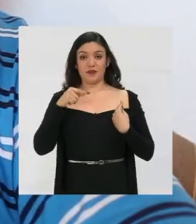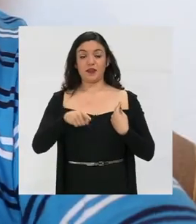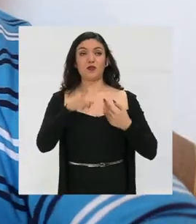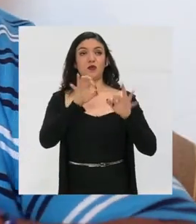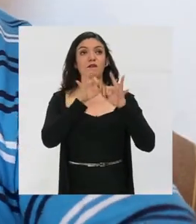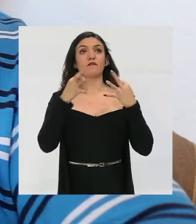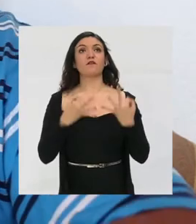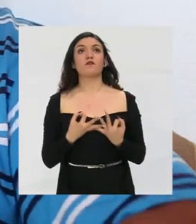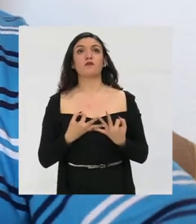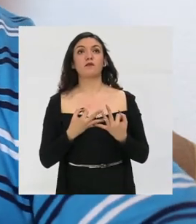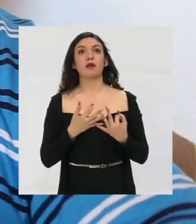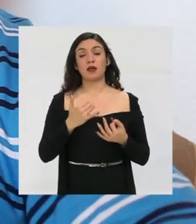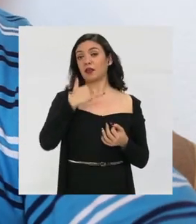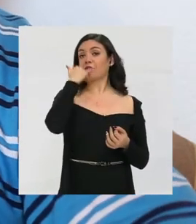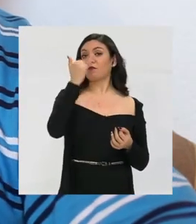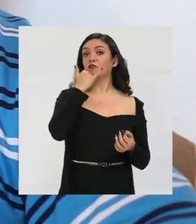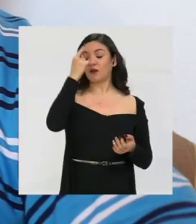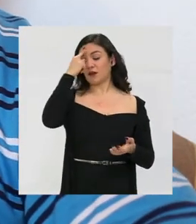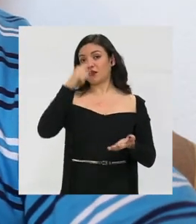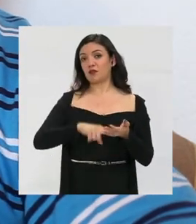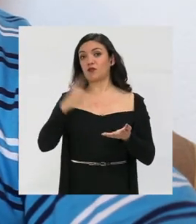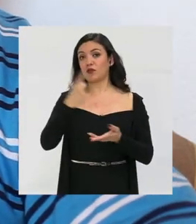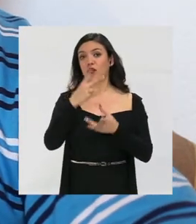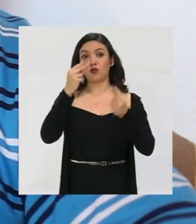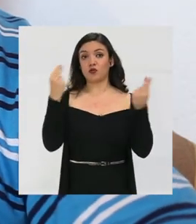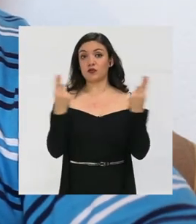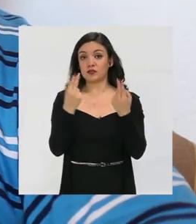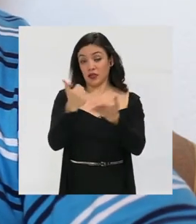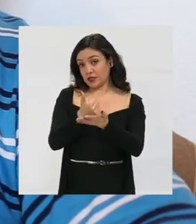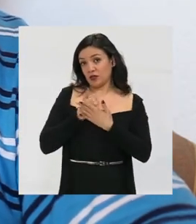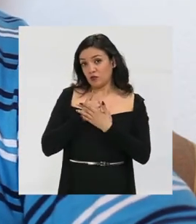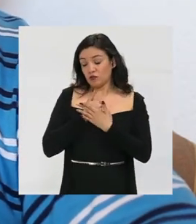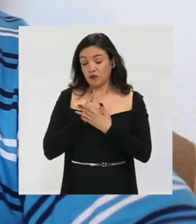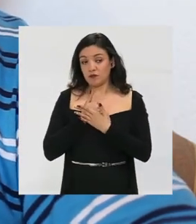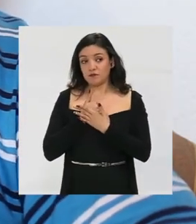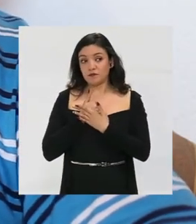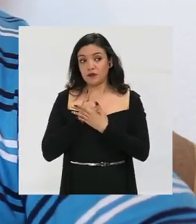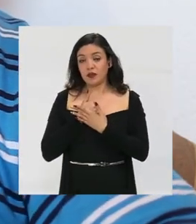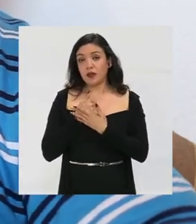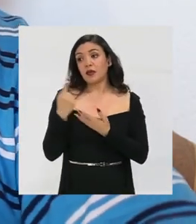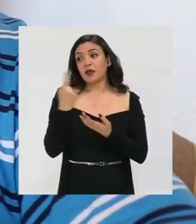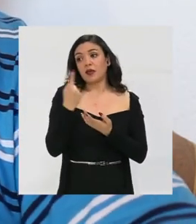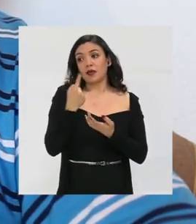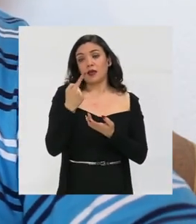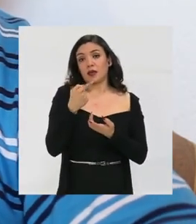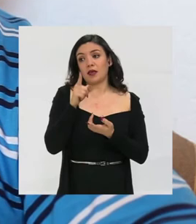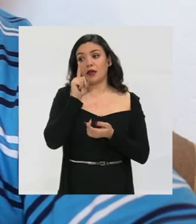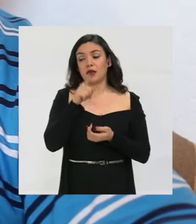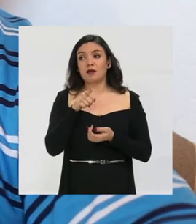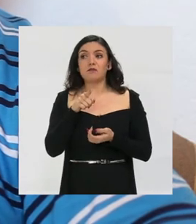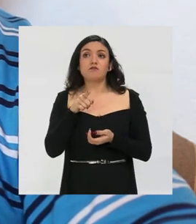uno vive la vida de una manera equivocada, creyendo que no necesitas la ayuda,